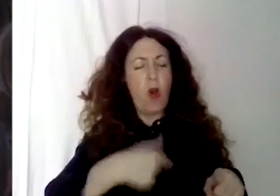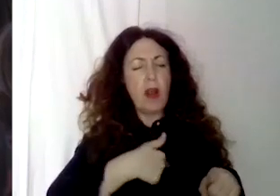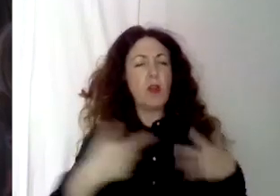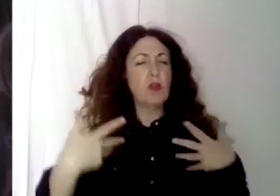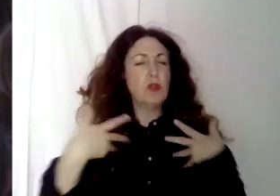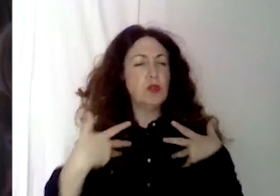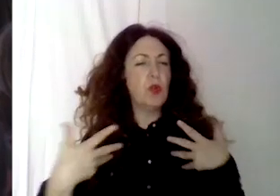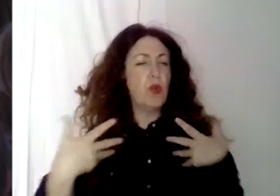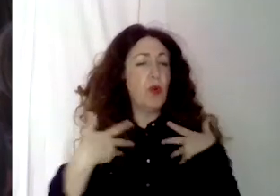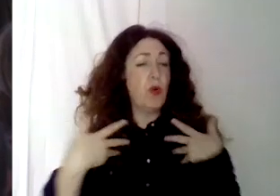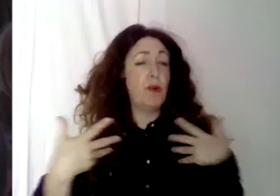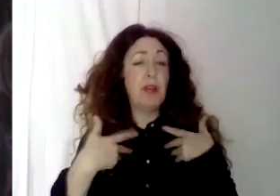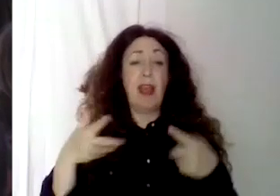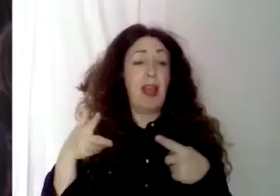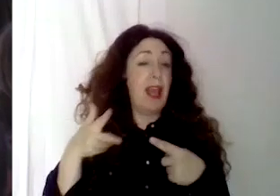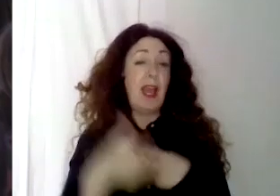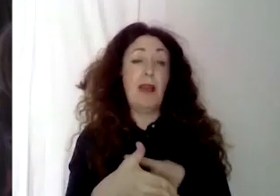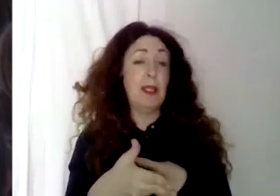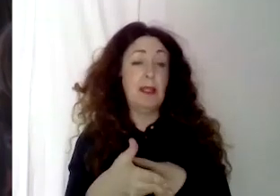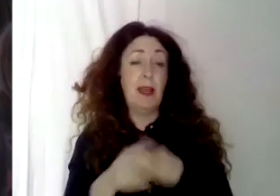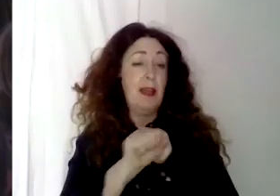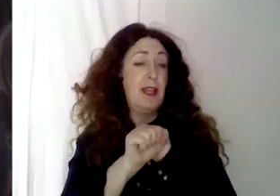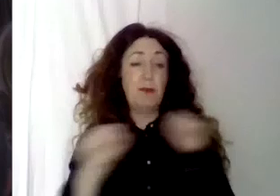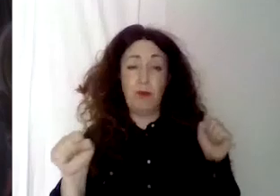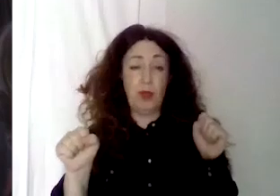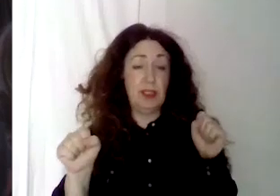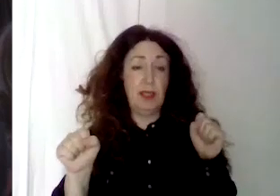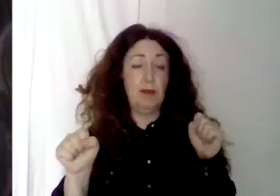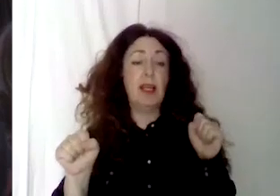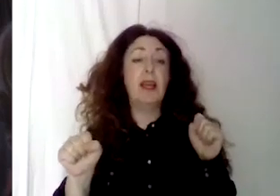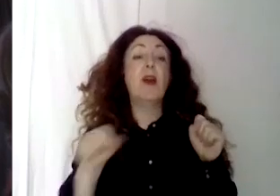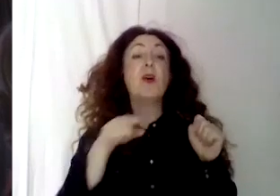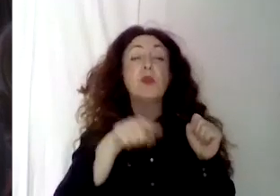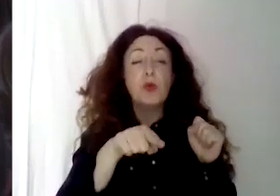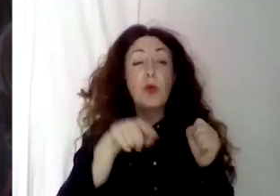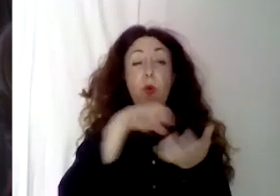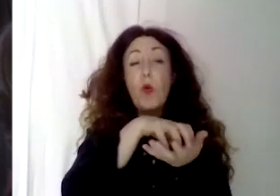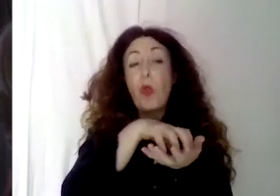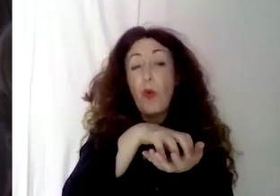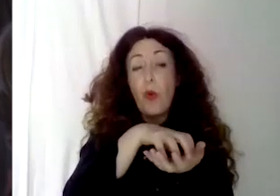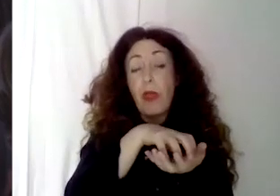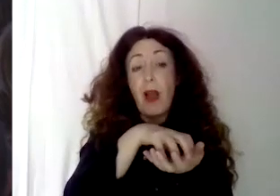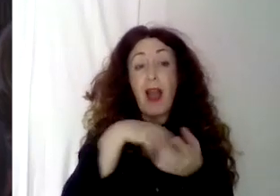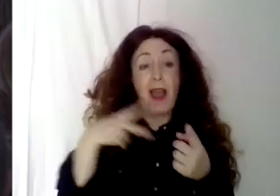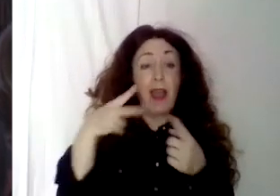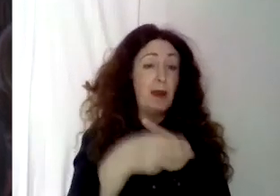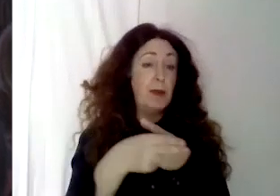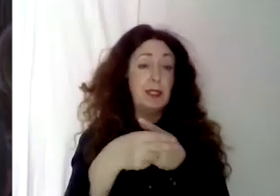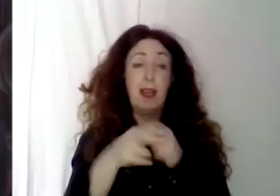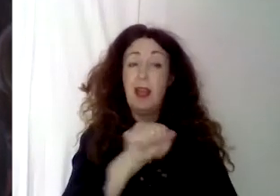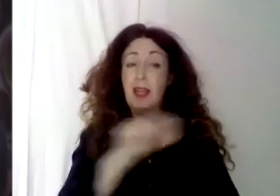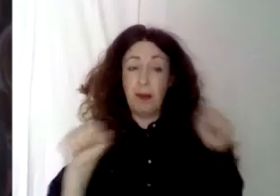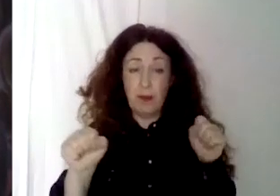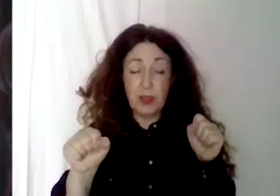Tampoco puedo evitar que dudes. No me hagas preguntas, no sabré responder. Si